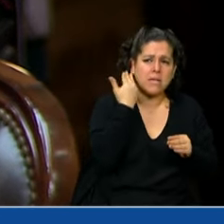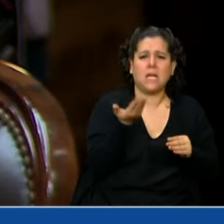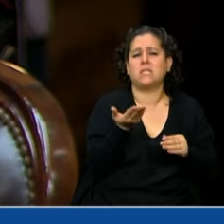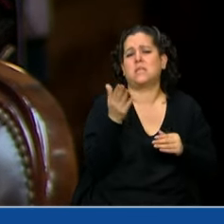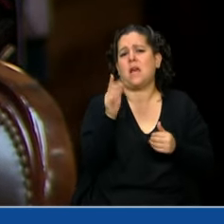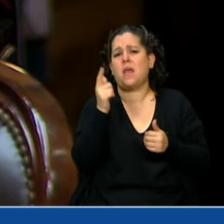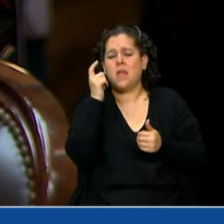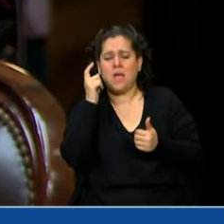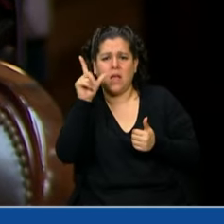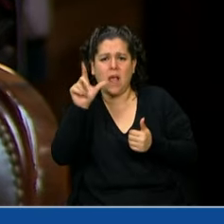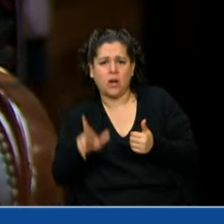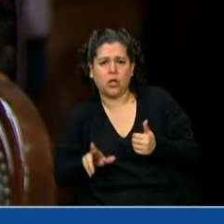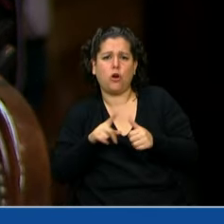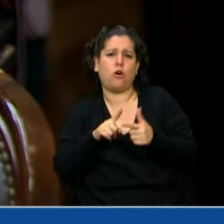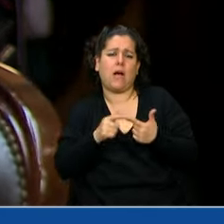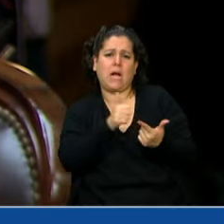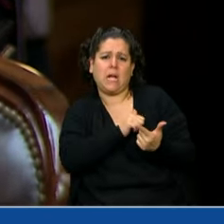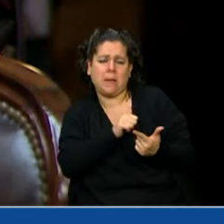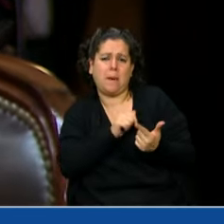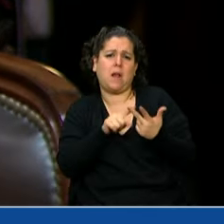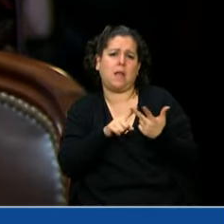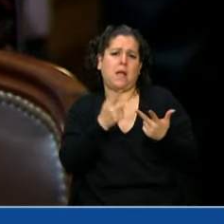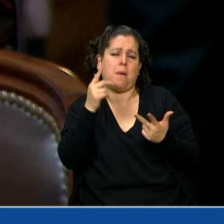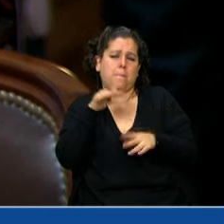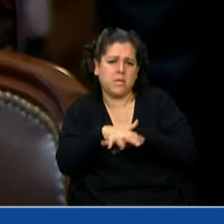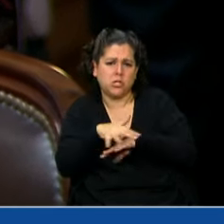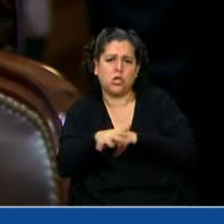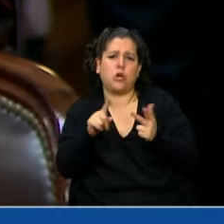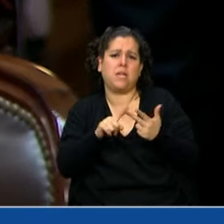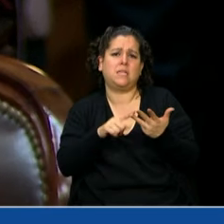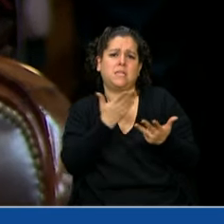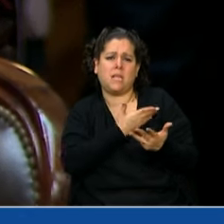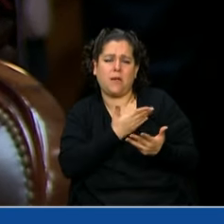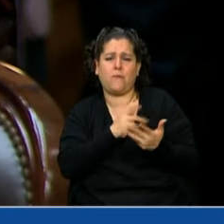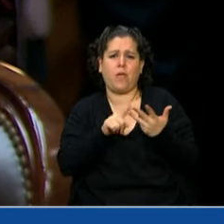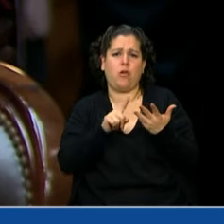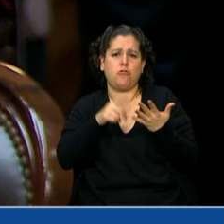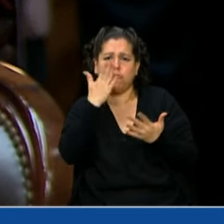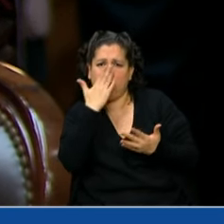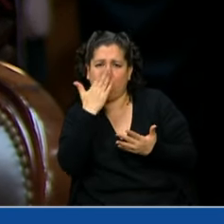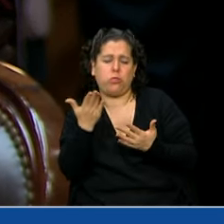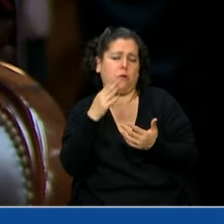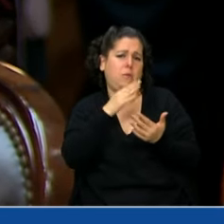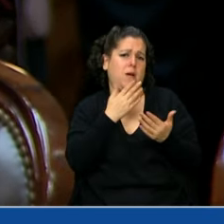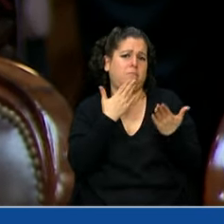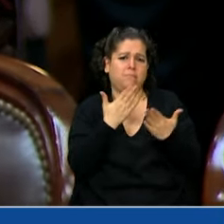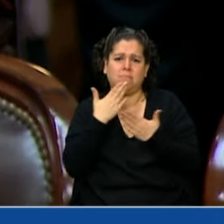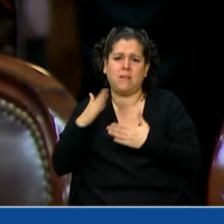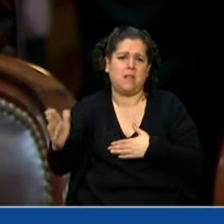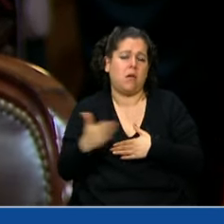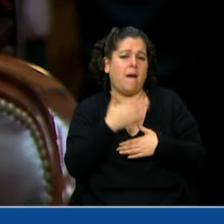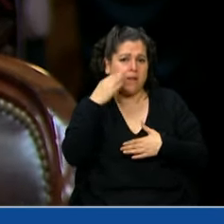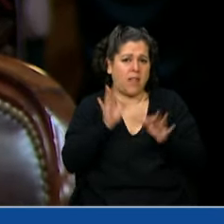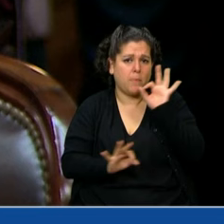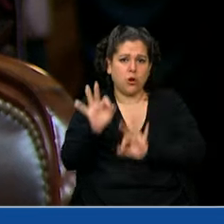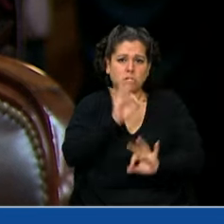Rioja de catamarca de misiones de Santa Fe de Córdoba Bueno la verdad es muy Federal